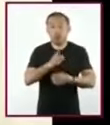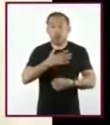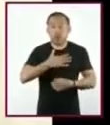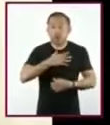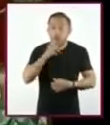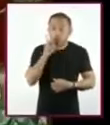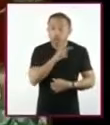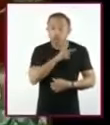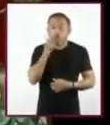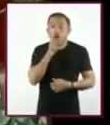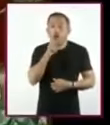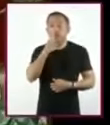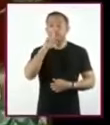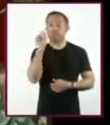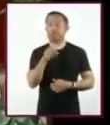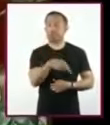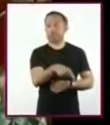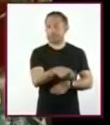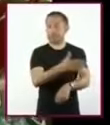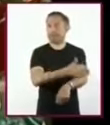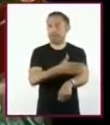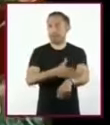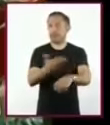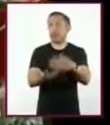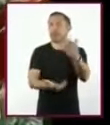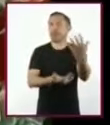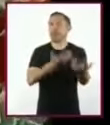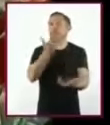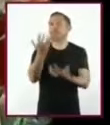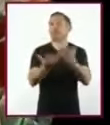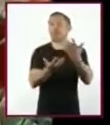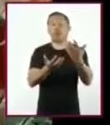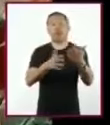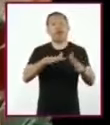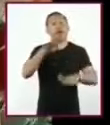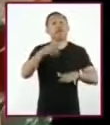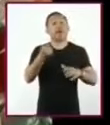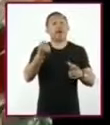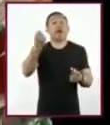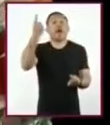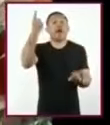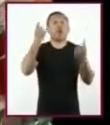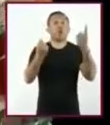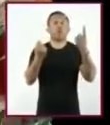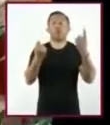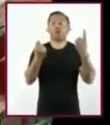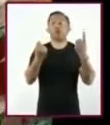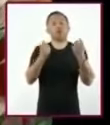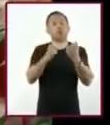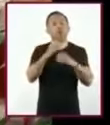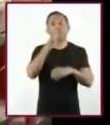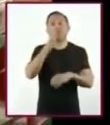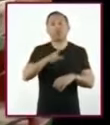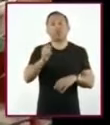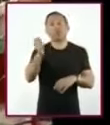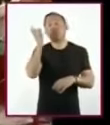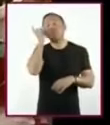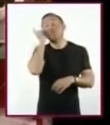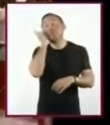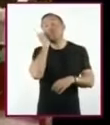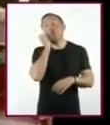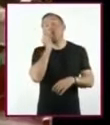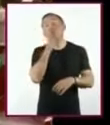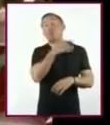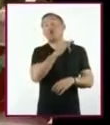de la leña. Inclusive hay casos que son hasta fatales en muchos casos porque se quedan dormidos y respiran ese humo y es